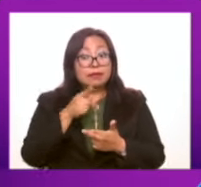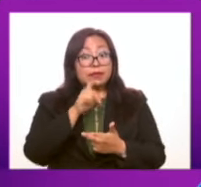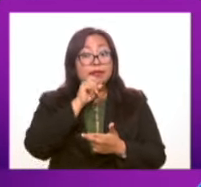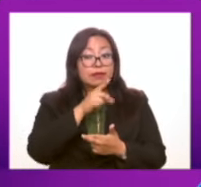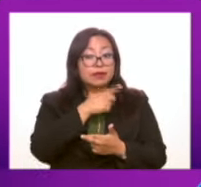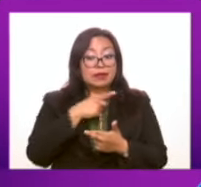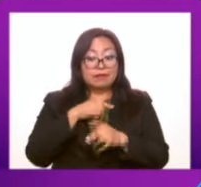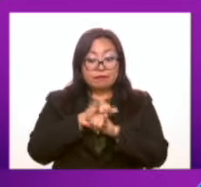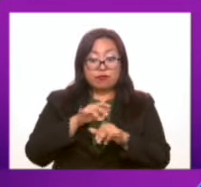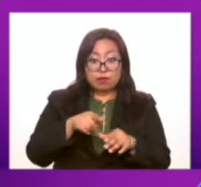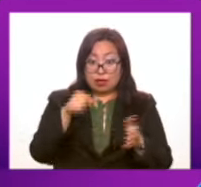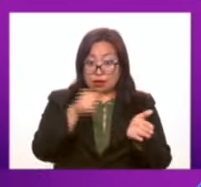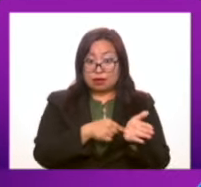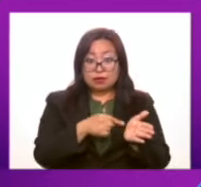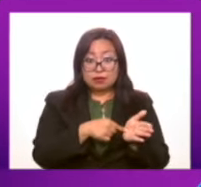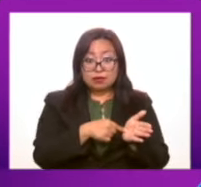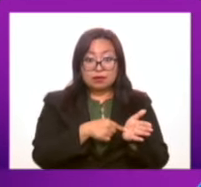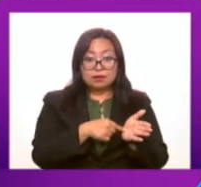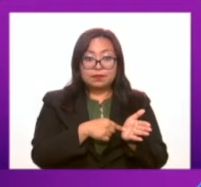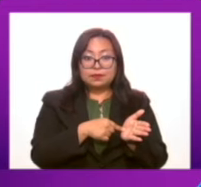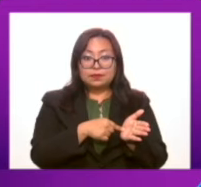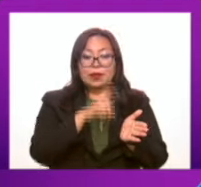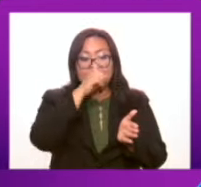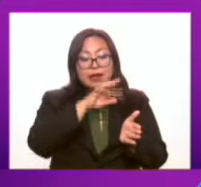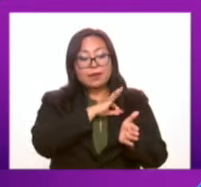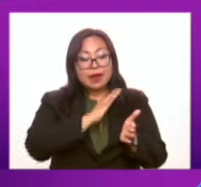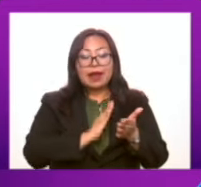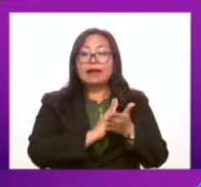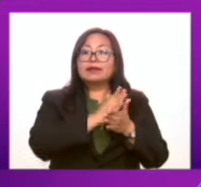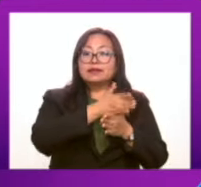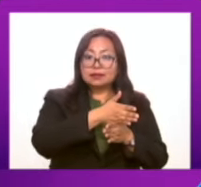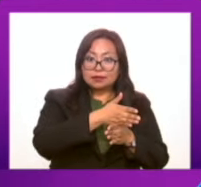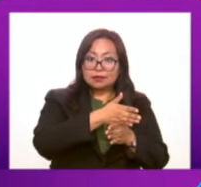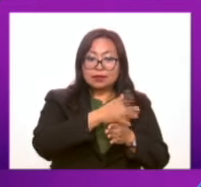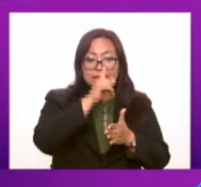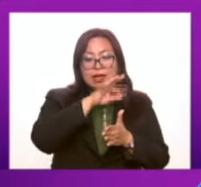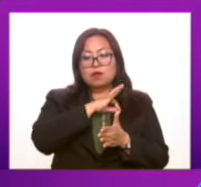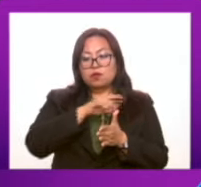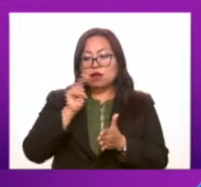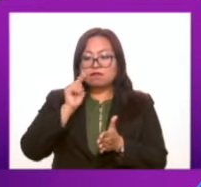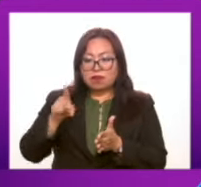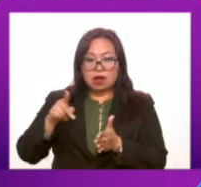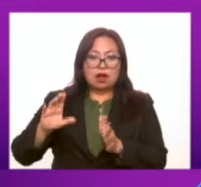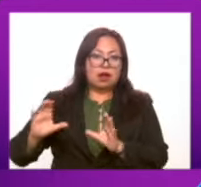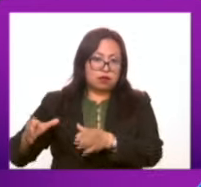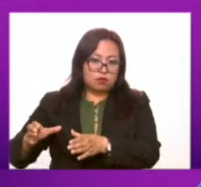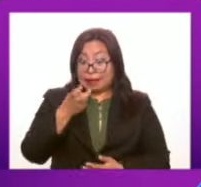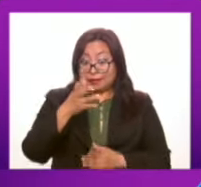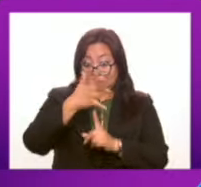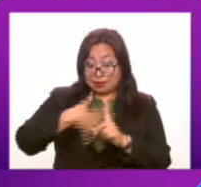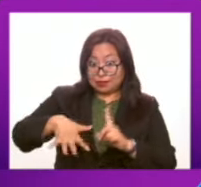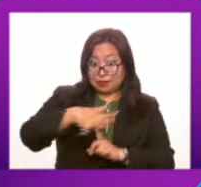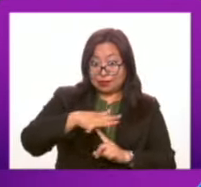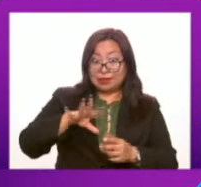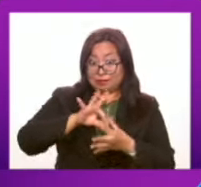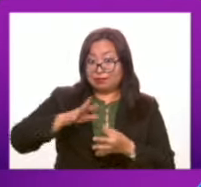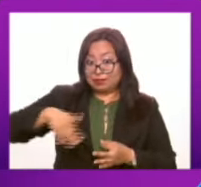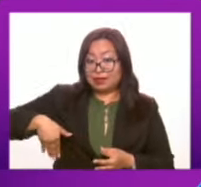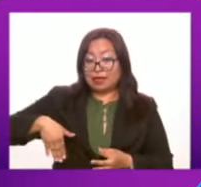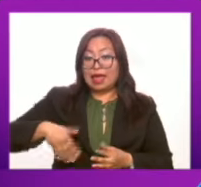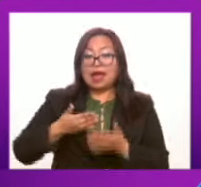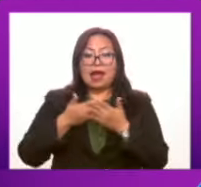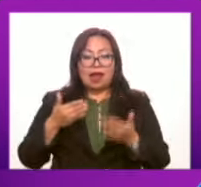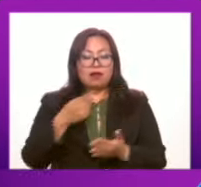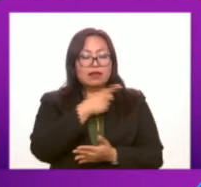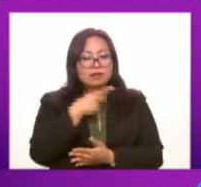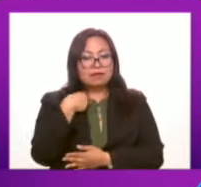que dicha información deberá ser accesible, directa y con pertinencia cultural. Se considera que dar